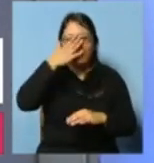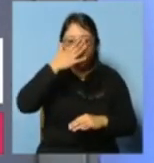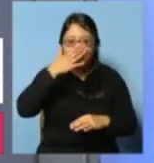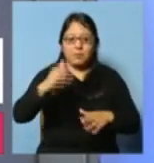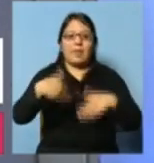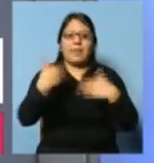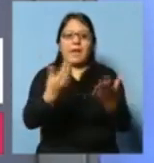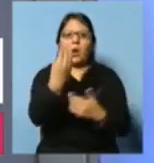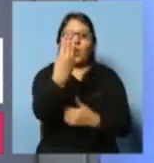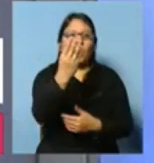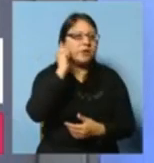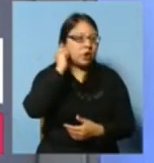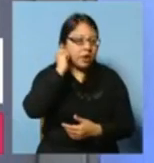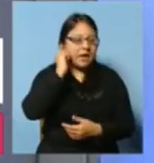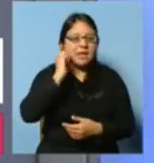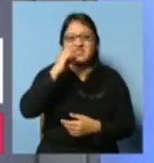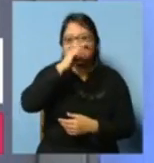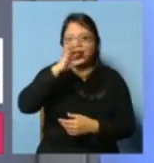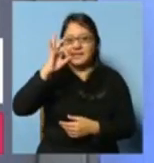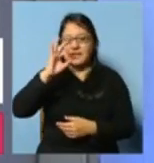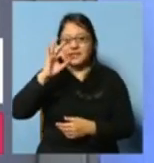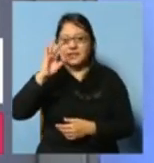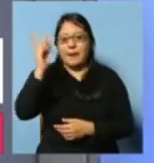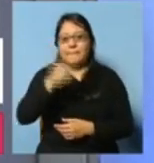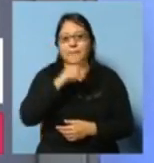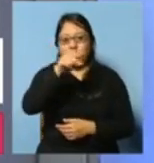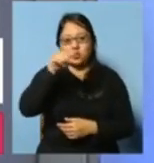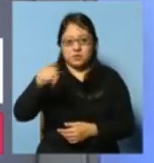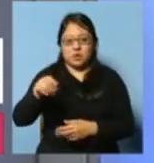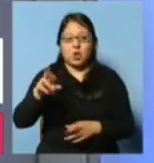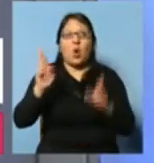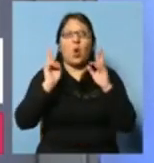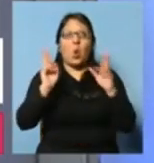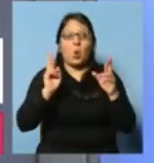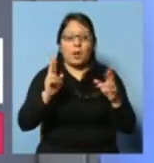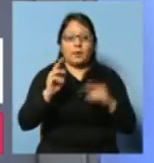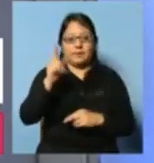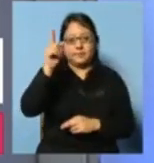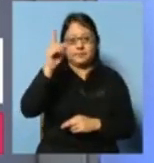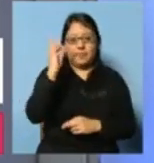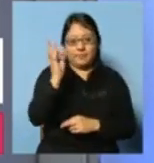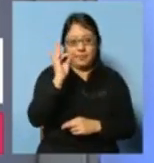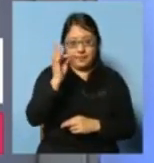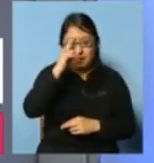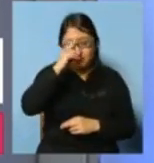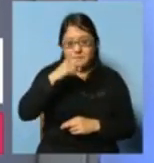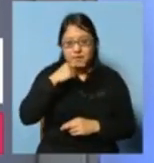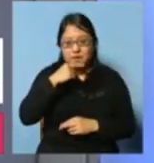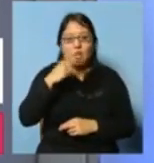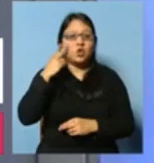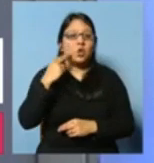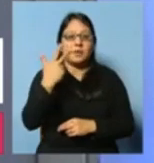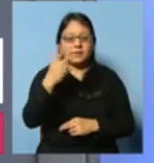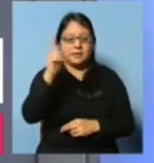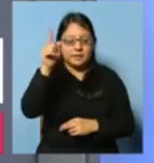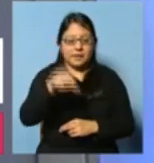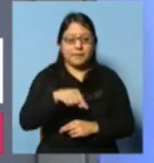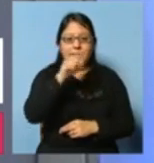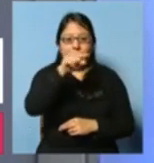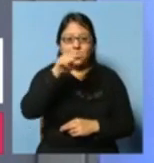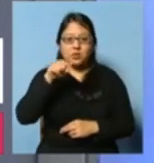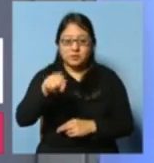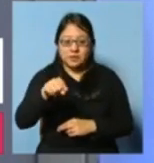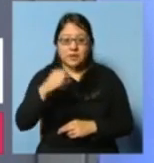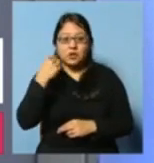ya llega al 70% esperamos para diciembre completar este año con un 93% de la población conectada